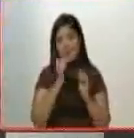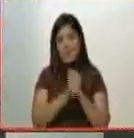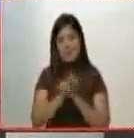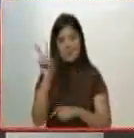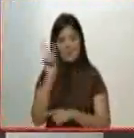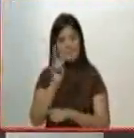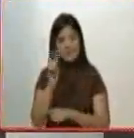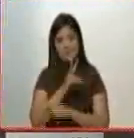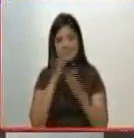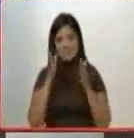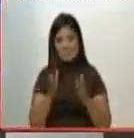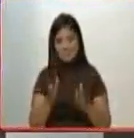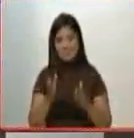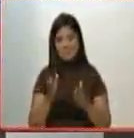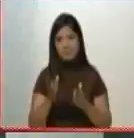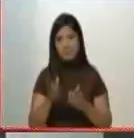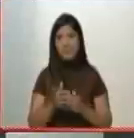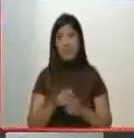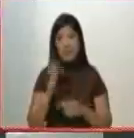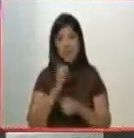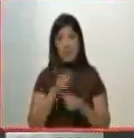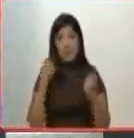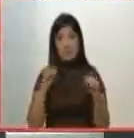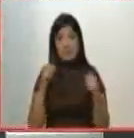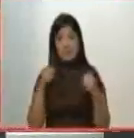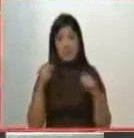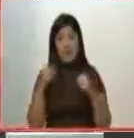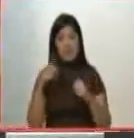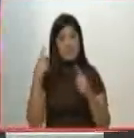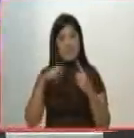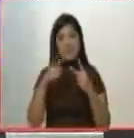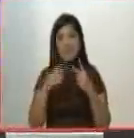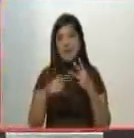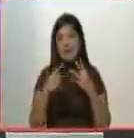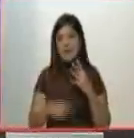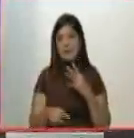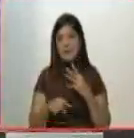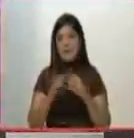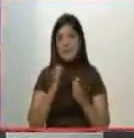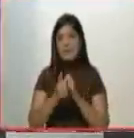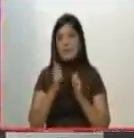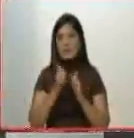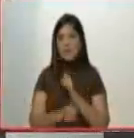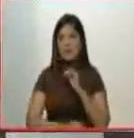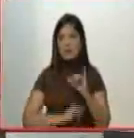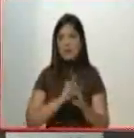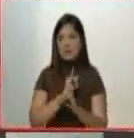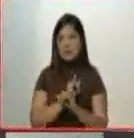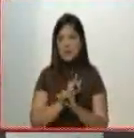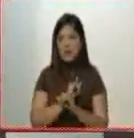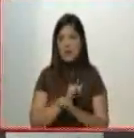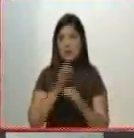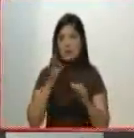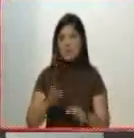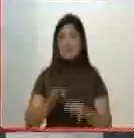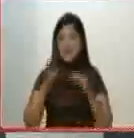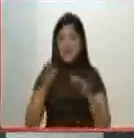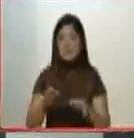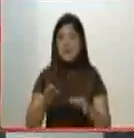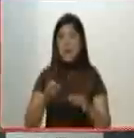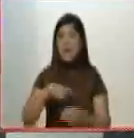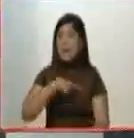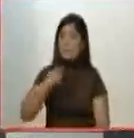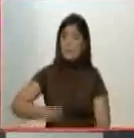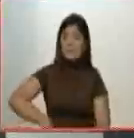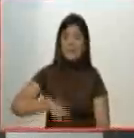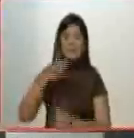venezolanos que van a estar en rutas de preparaciones a distintos eventos internacionales. Como siempre, el presidente